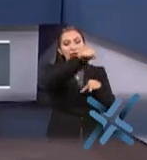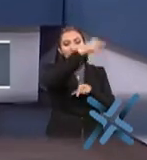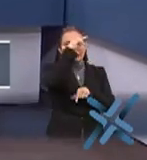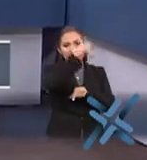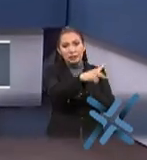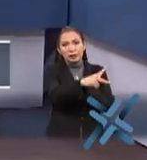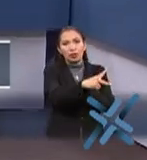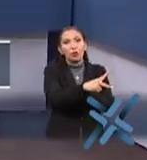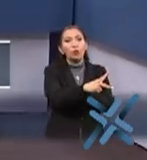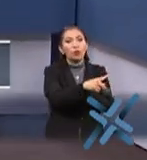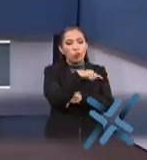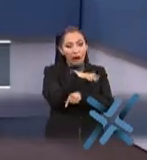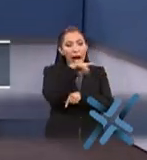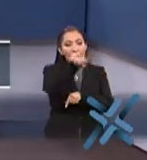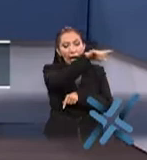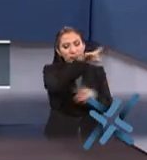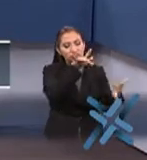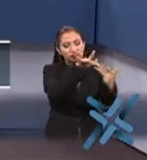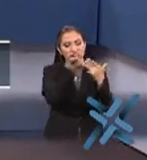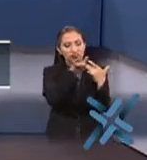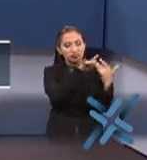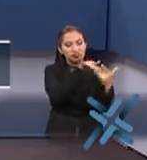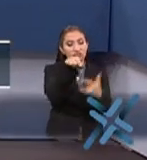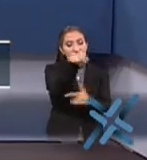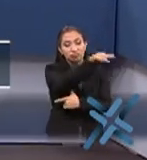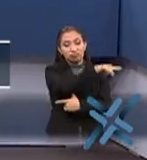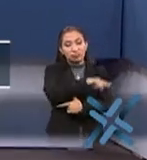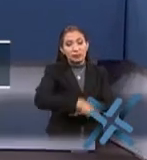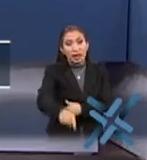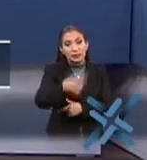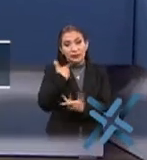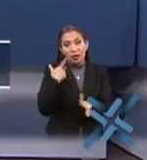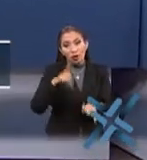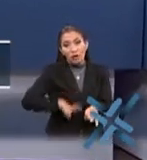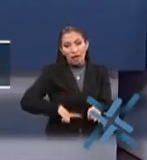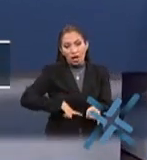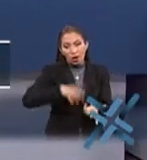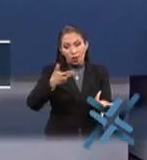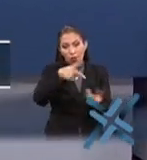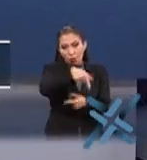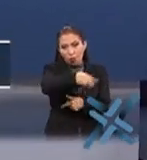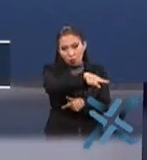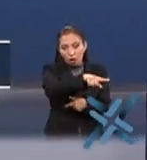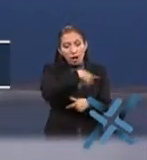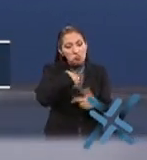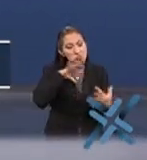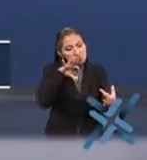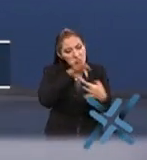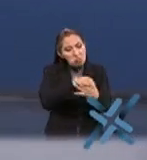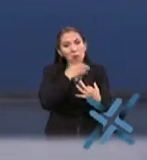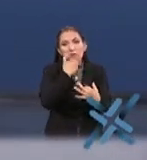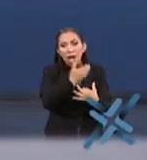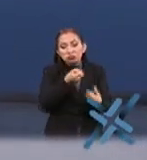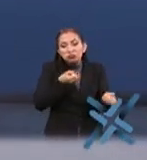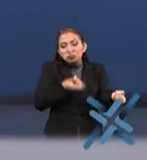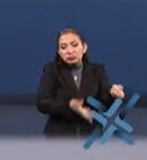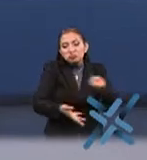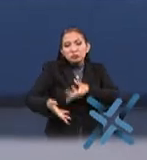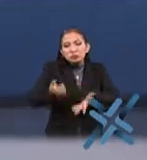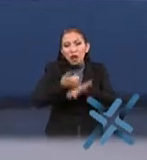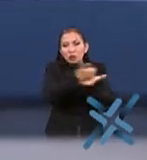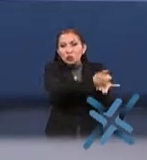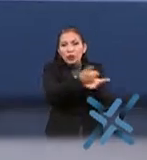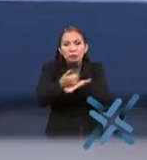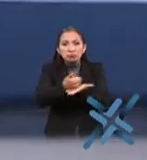México, son pues medios públicos con los cuales hemos tenido una muy buena